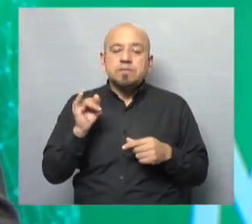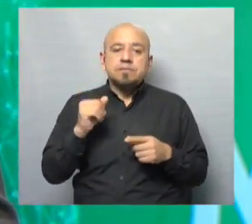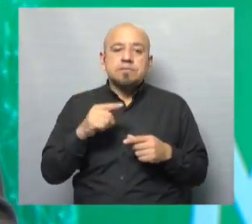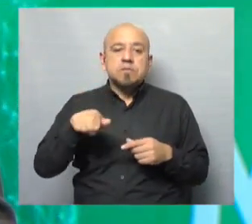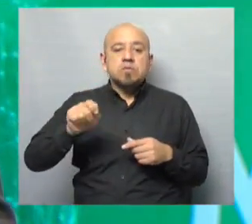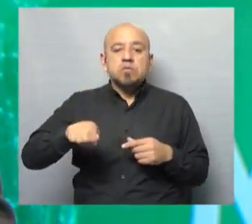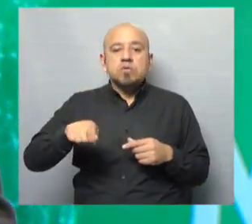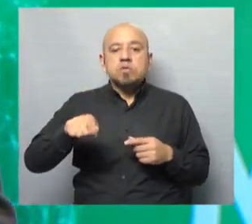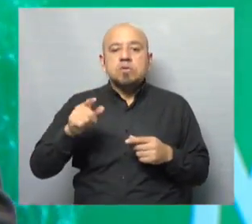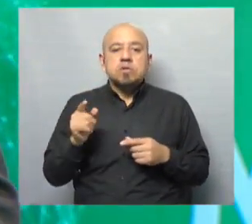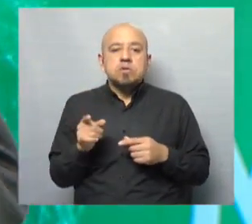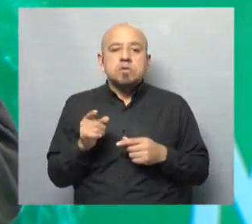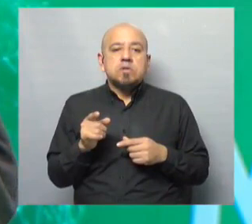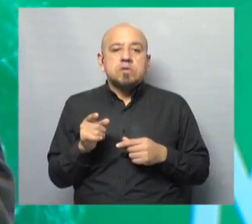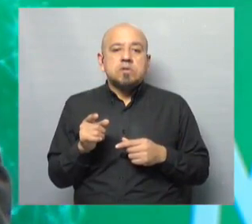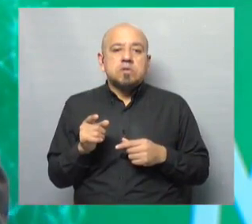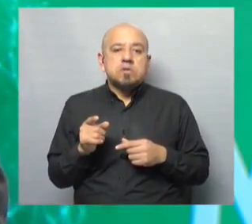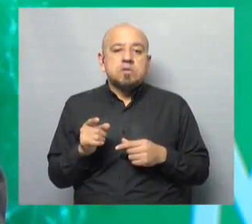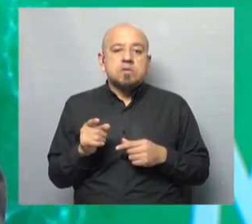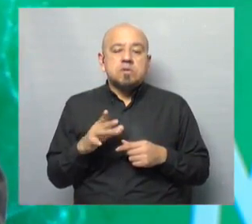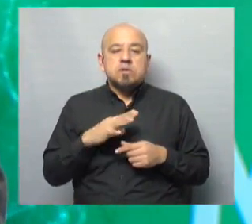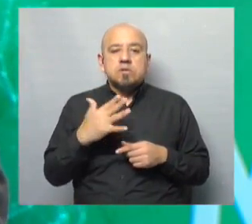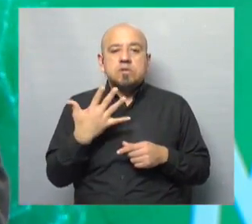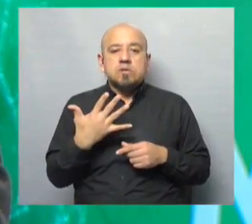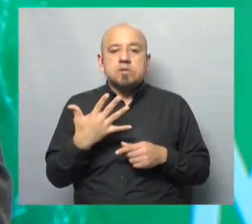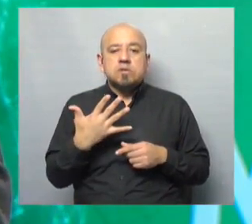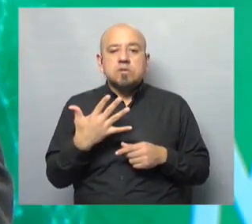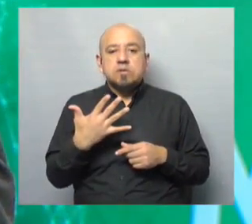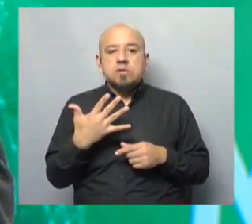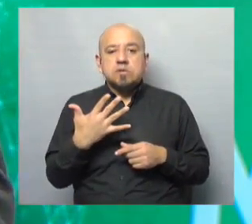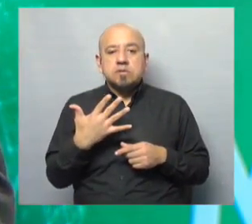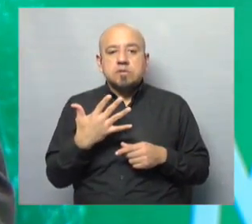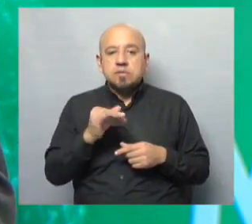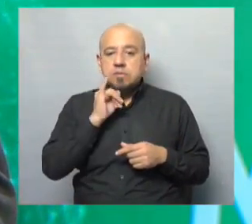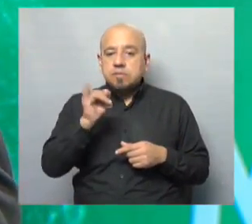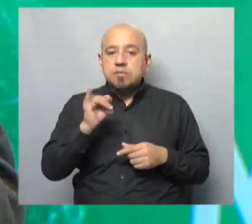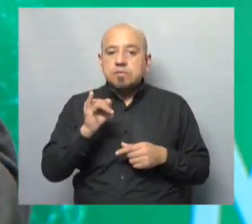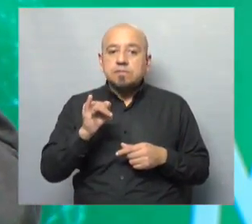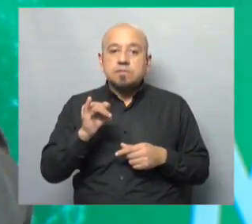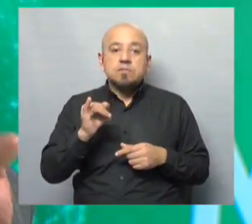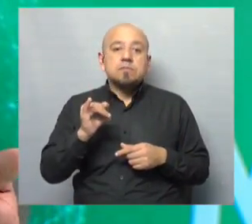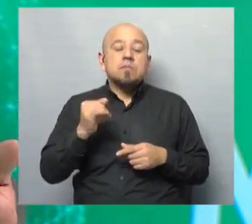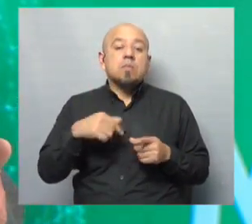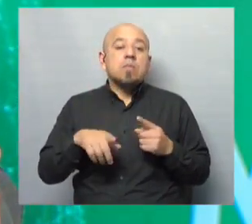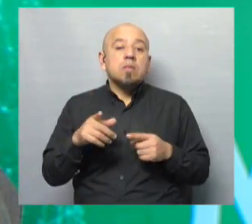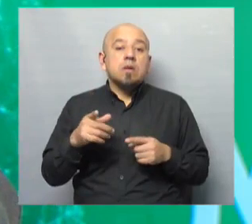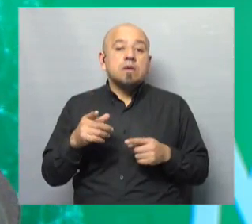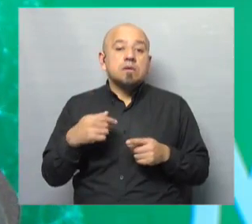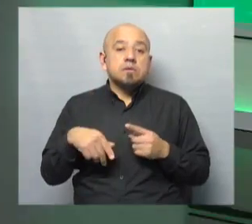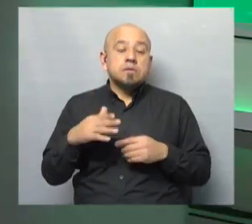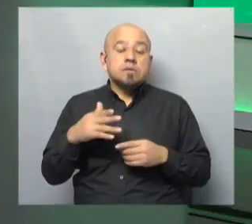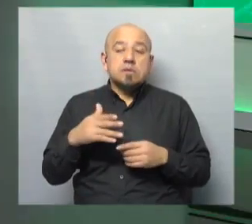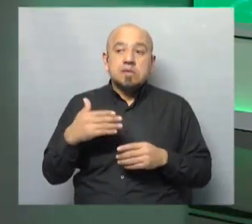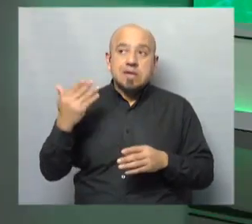judicial hay 5 en realidad denuncias en proceso dependiendo de situaciones